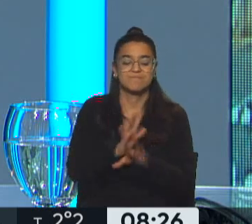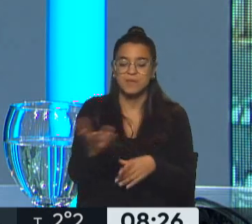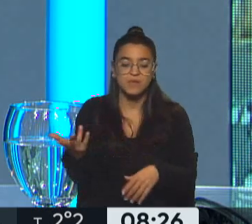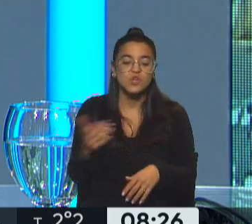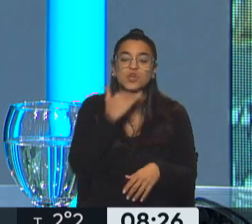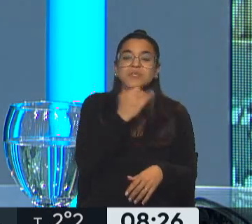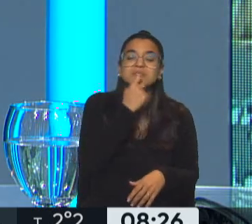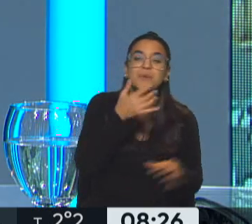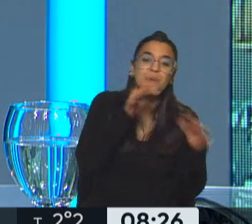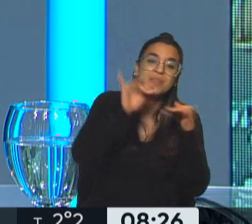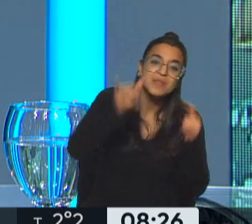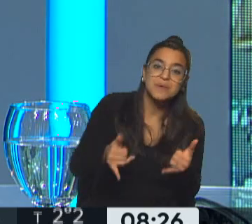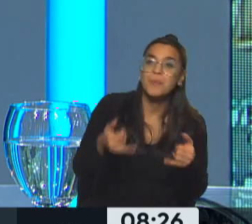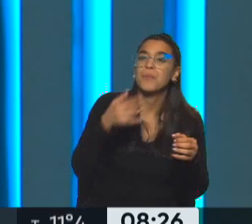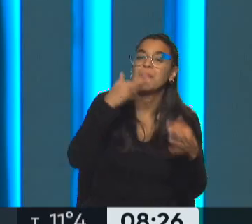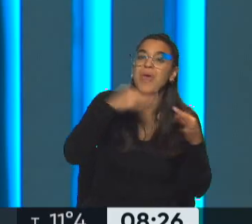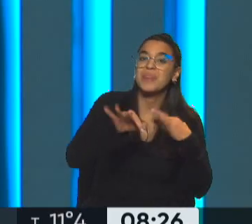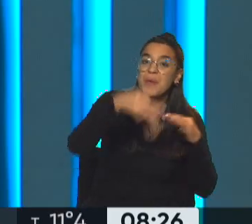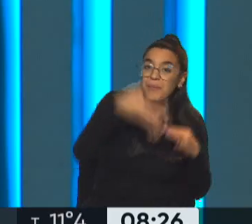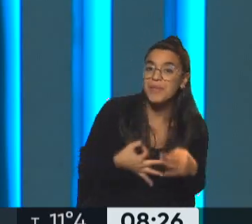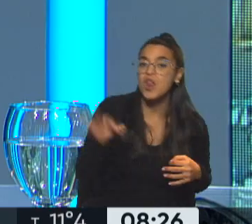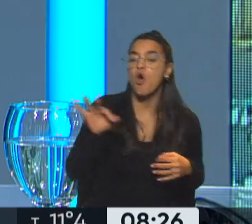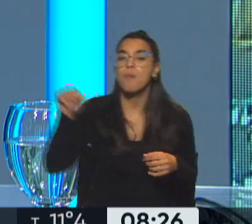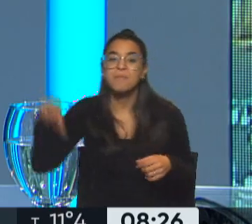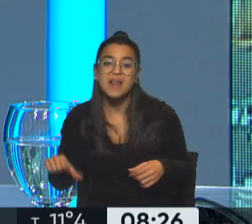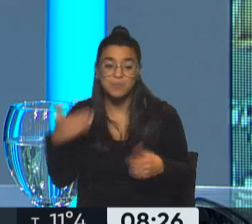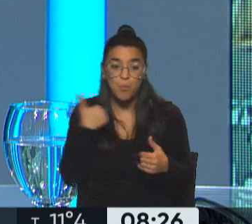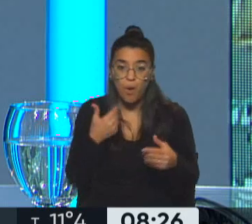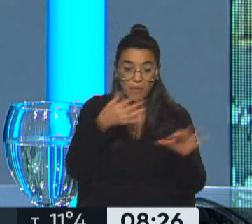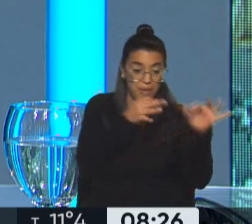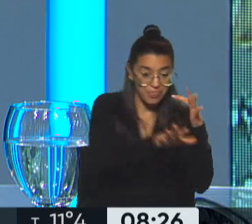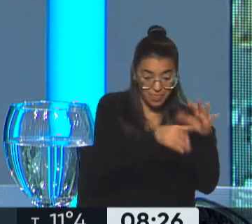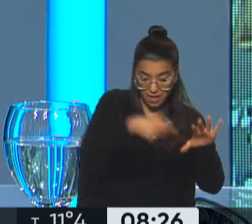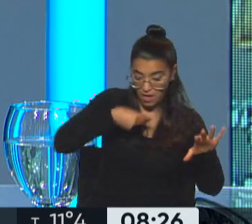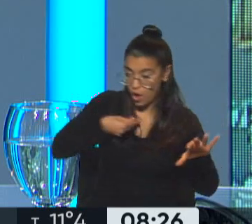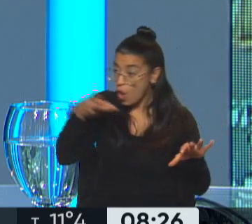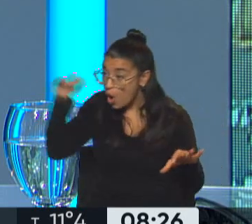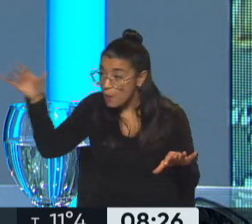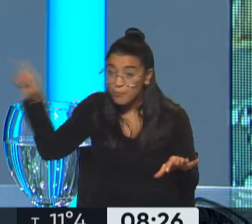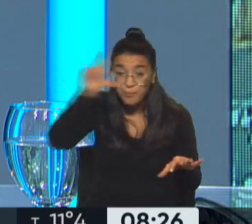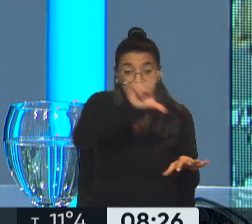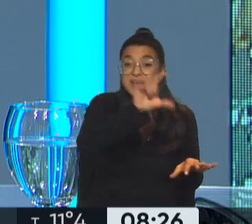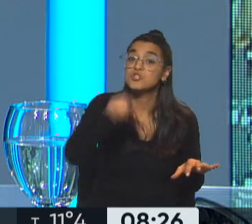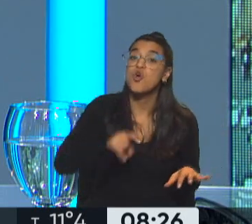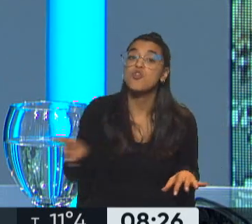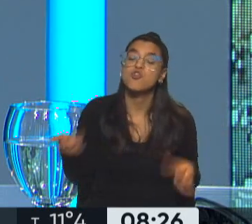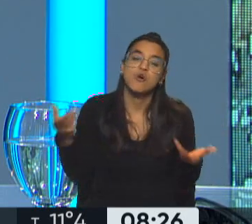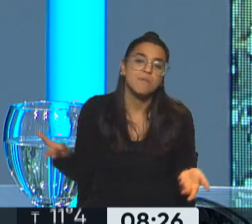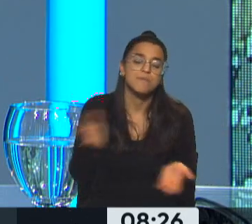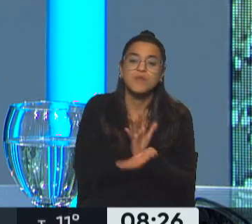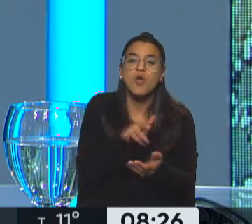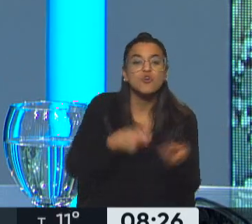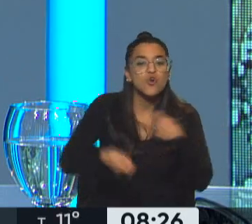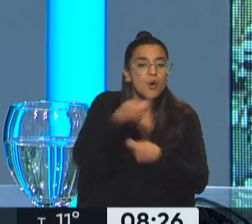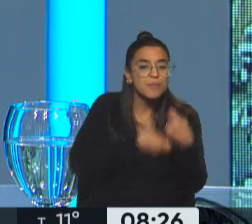saber si está vendiendo bien o está vendiendo mal, si va a poder reponer o no la mercadería. Creo que entender que el comercio es el alma de los pueblos, como